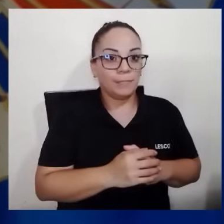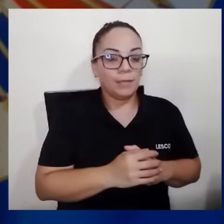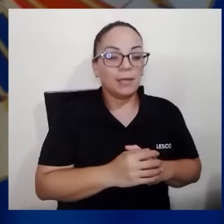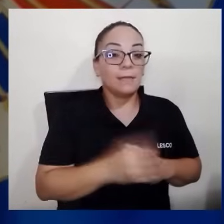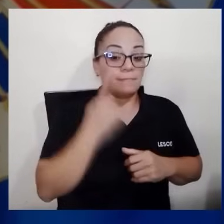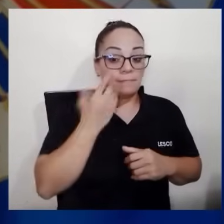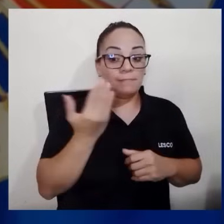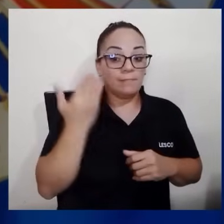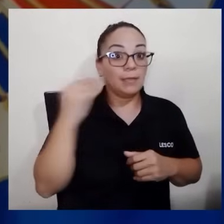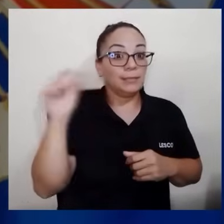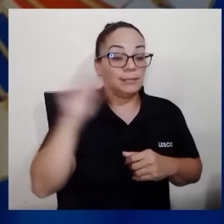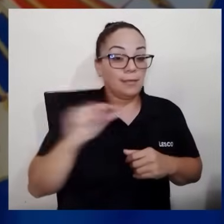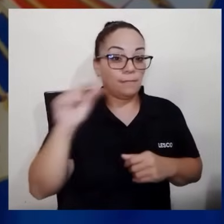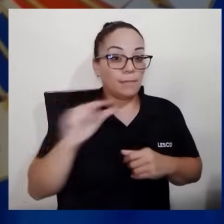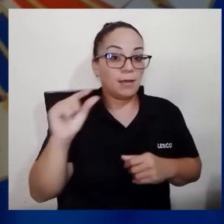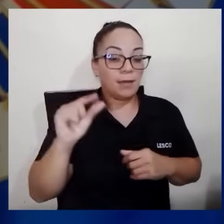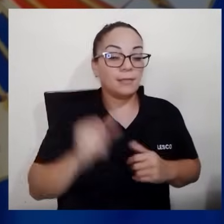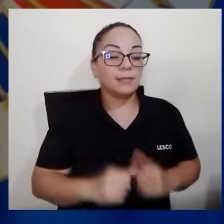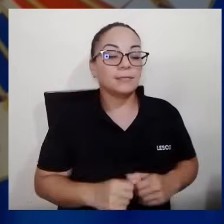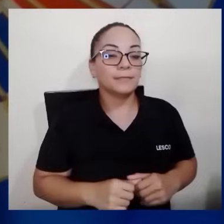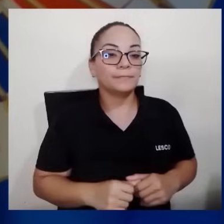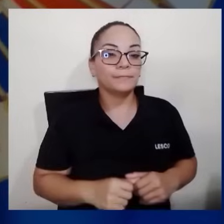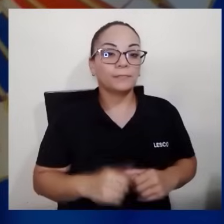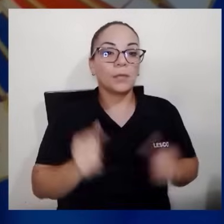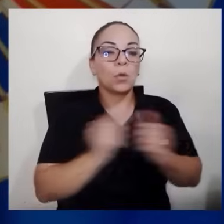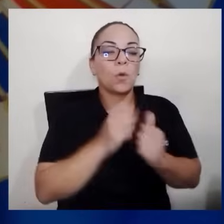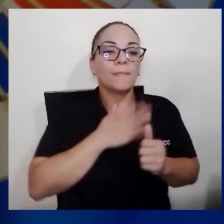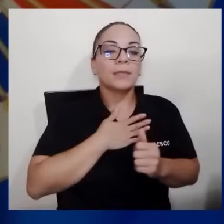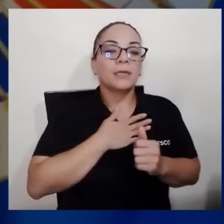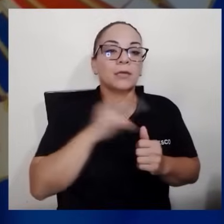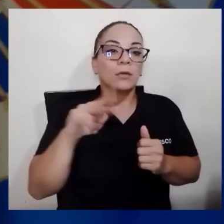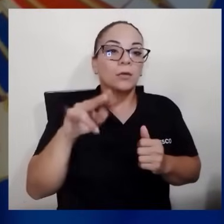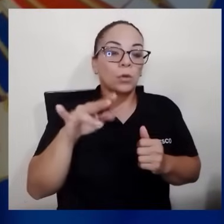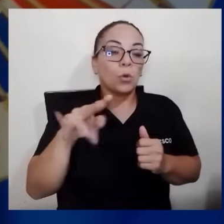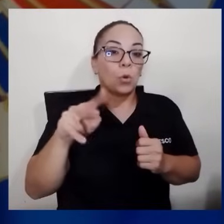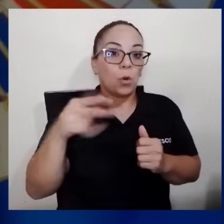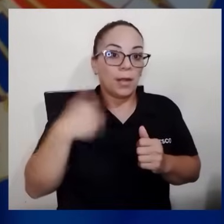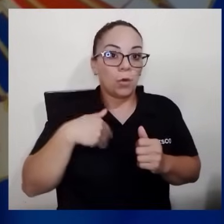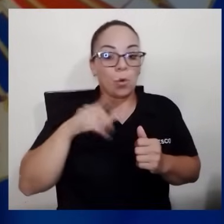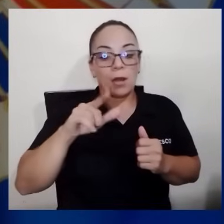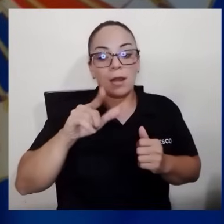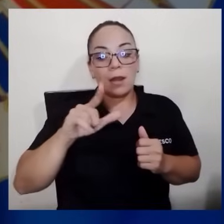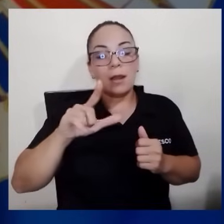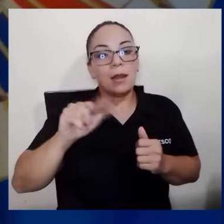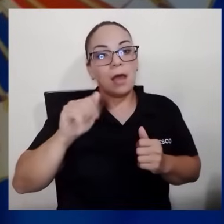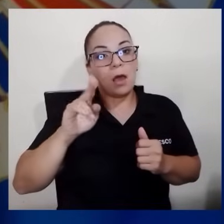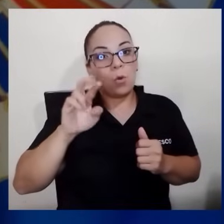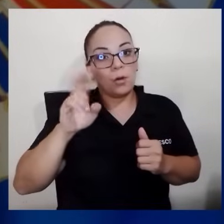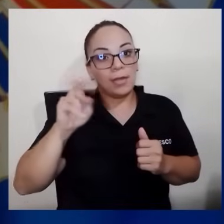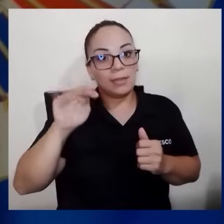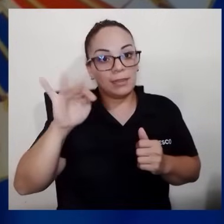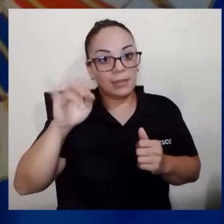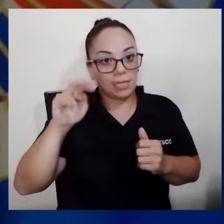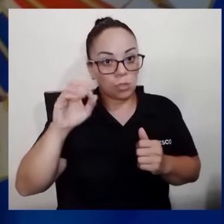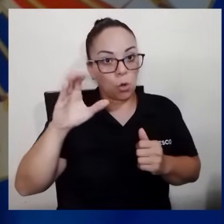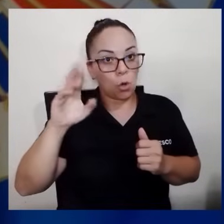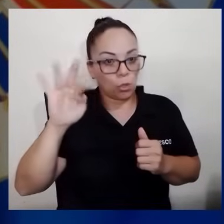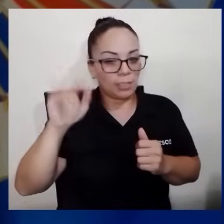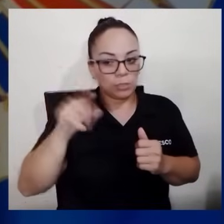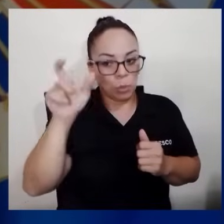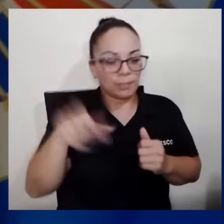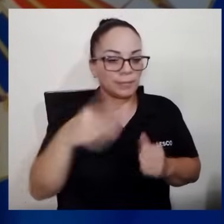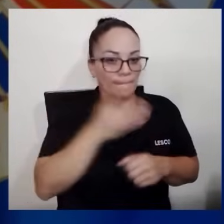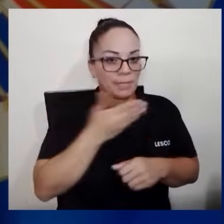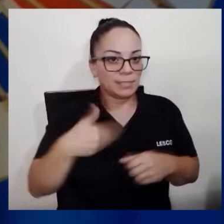con mi colega laurentino cortizo visité Panamá